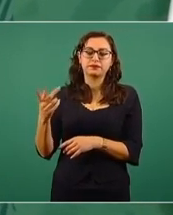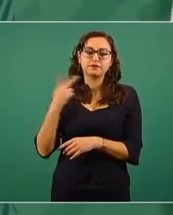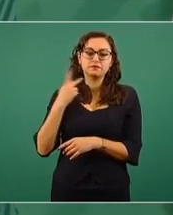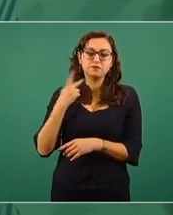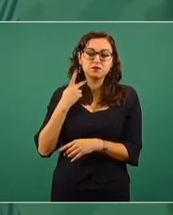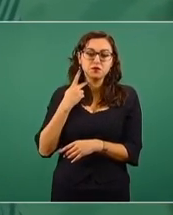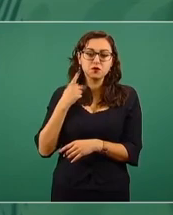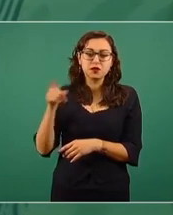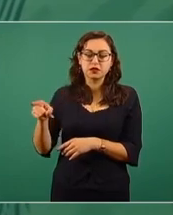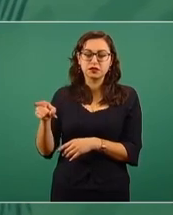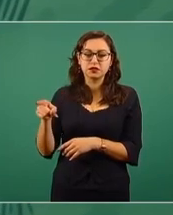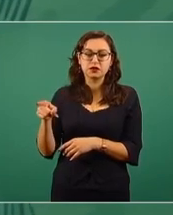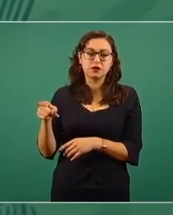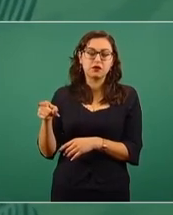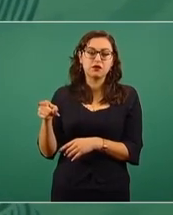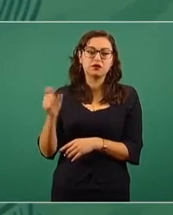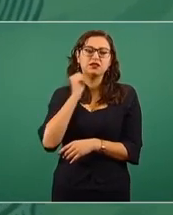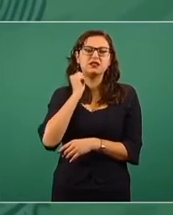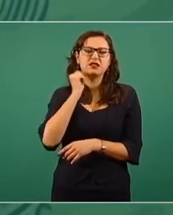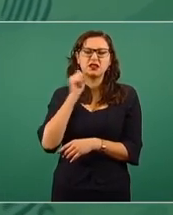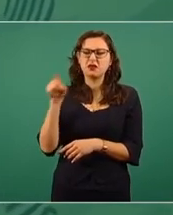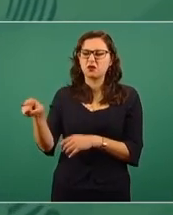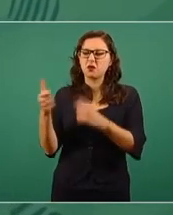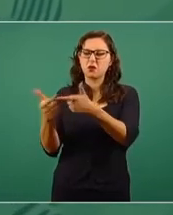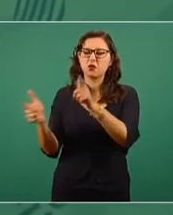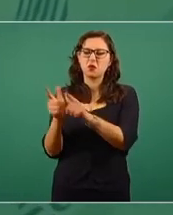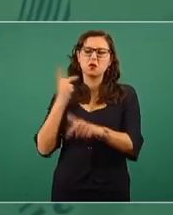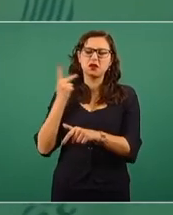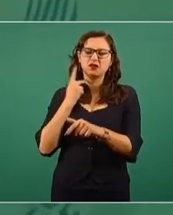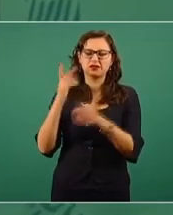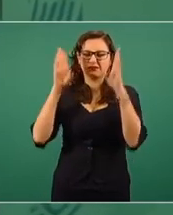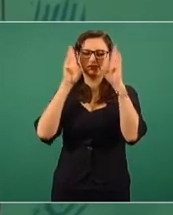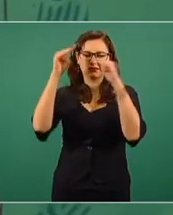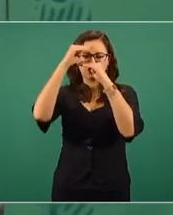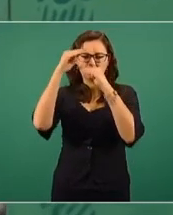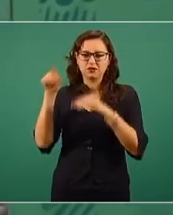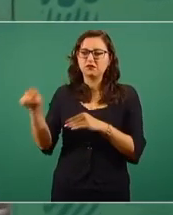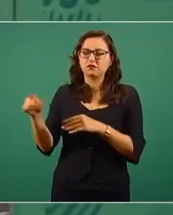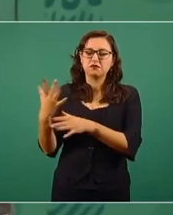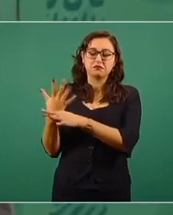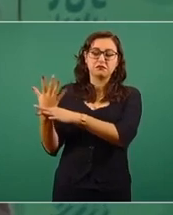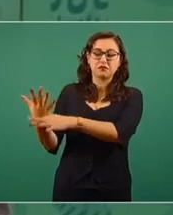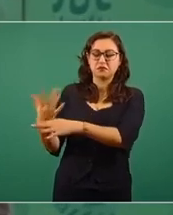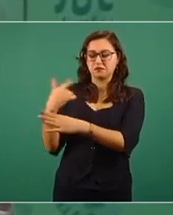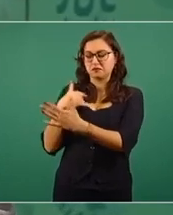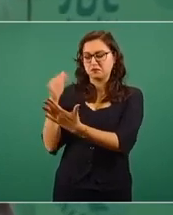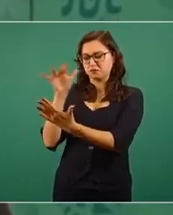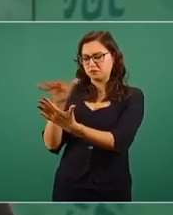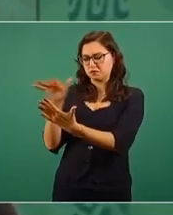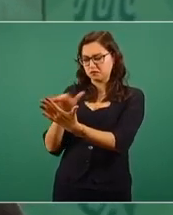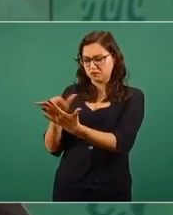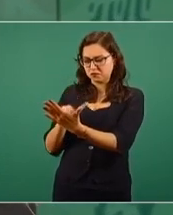del partido o de uno de los partidos conservadores diciendo que estaba